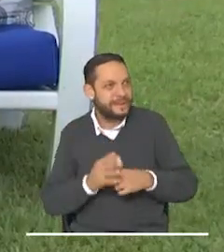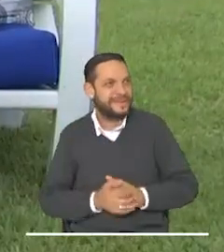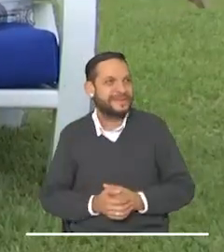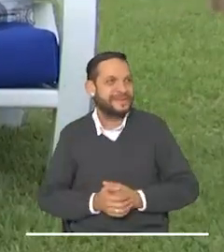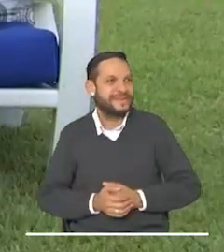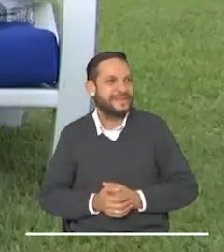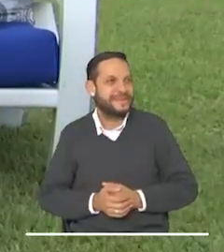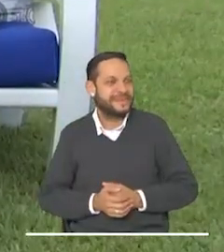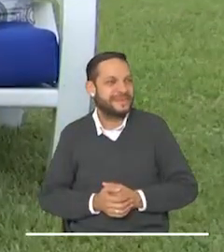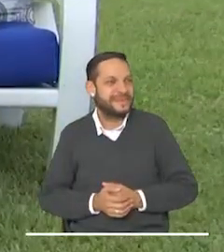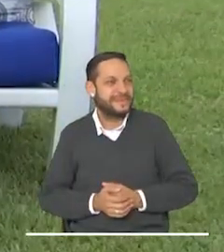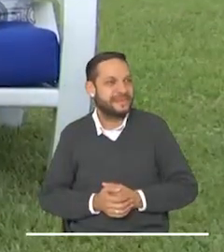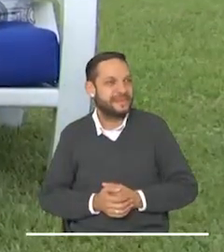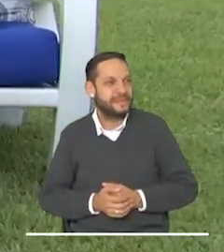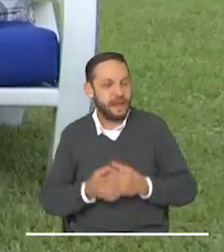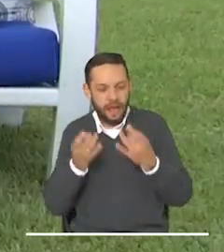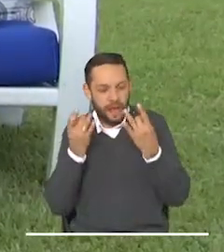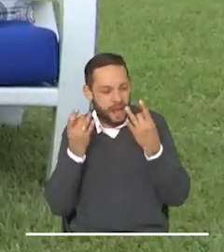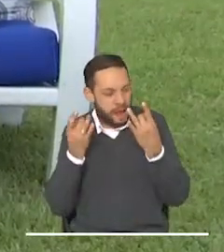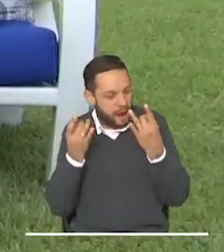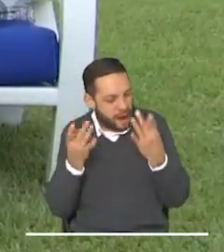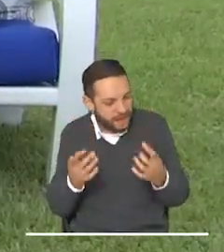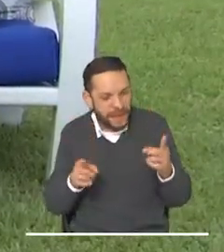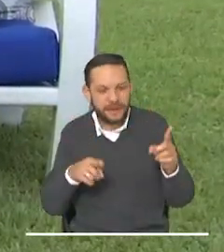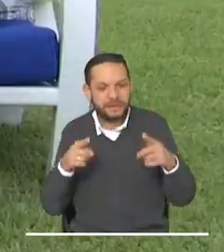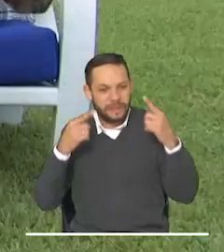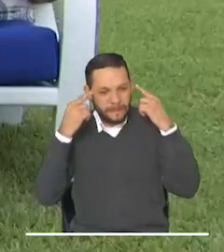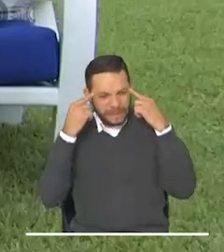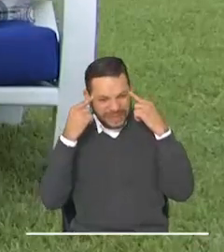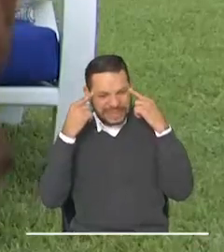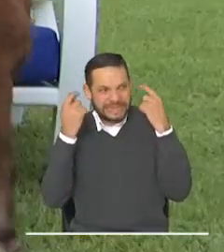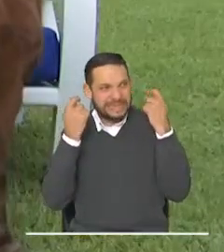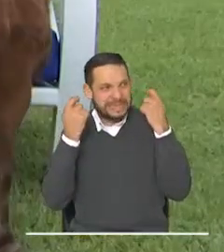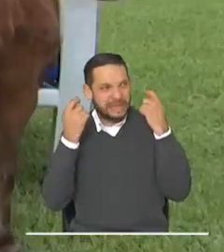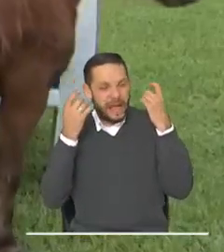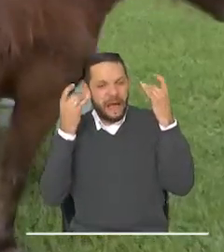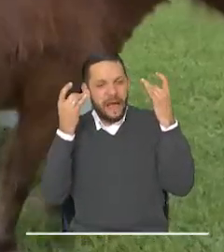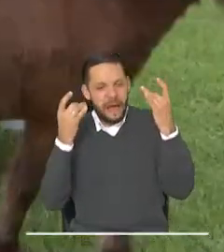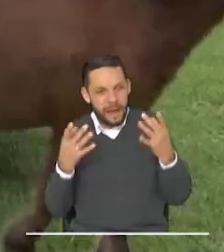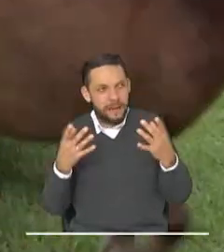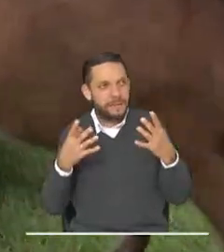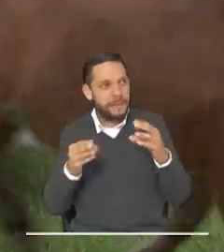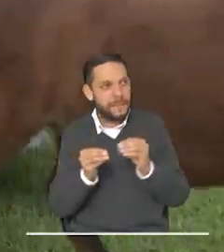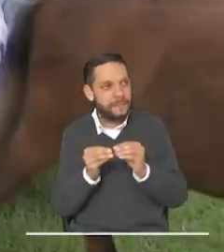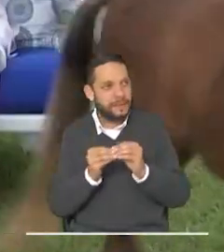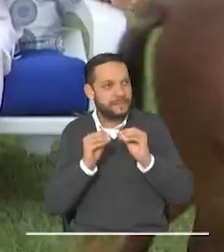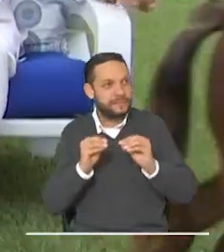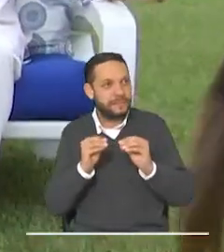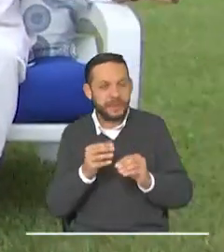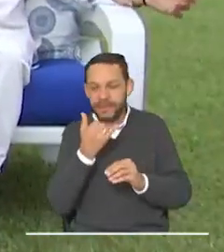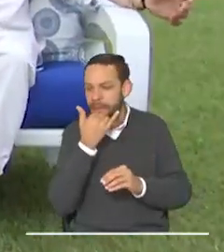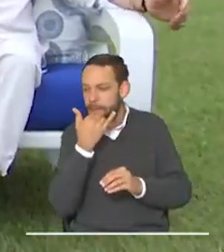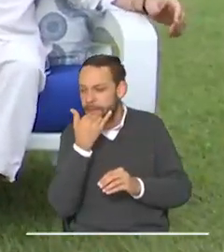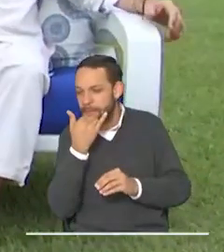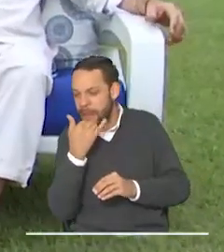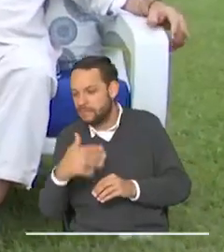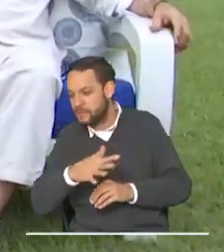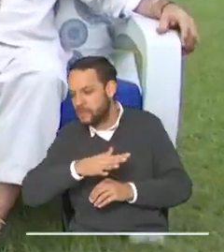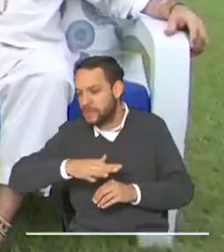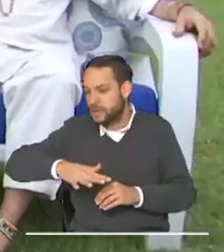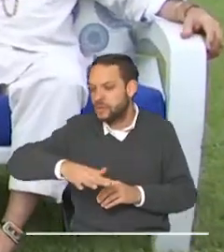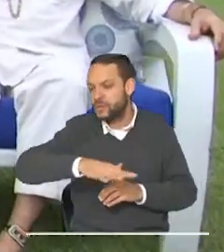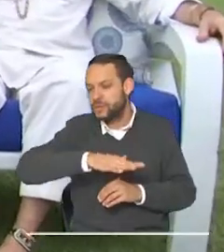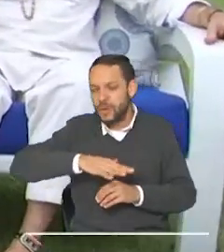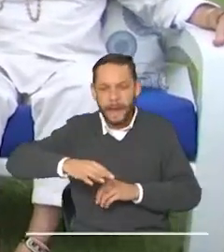la sumen como Crónica se pierden en el Limbo y asumen que eso que está sucediendo en su mundo